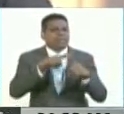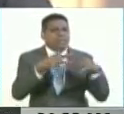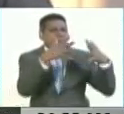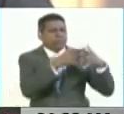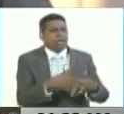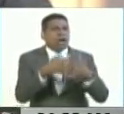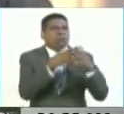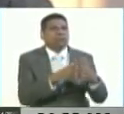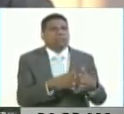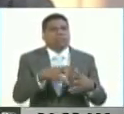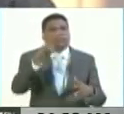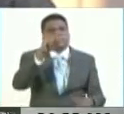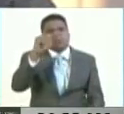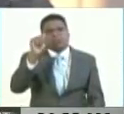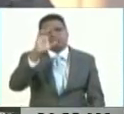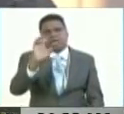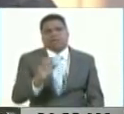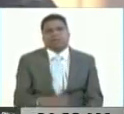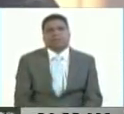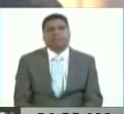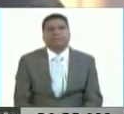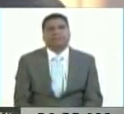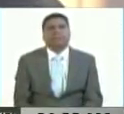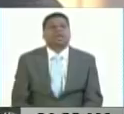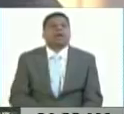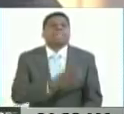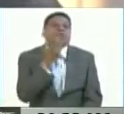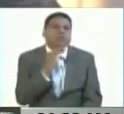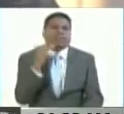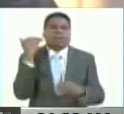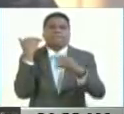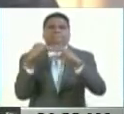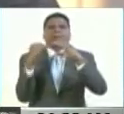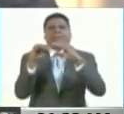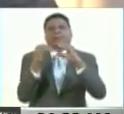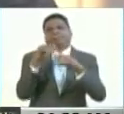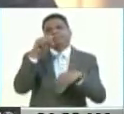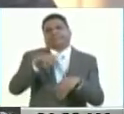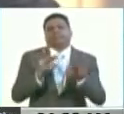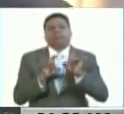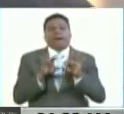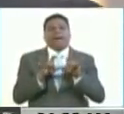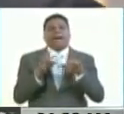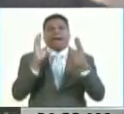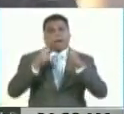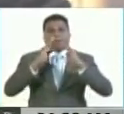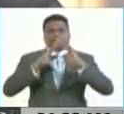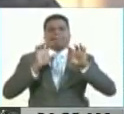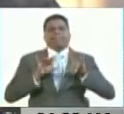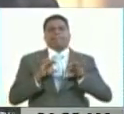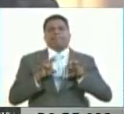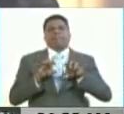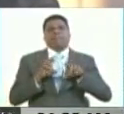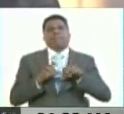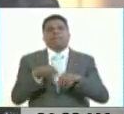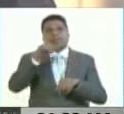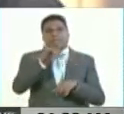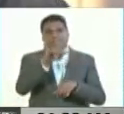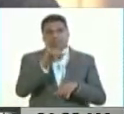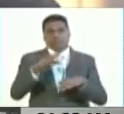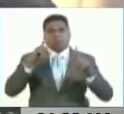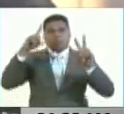menos no entiende la parte informática, ajá, usted se va a mandar un correo, bien. Usted va a mandar un correo electrónico de usted aquí mismo al canal,